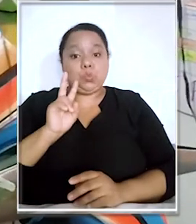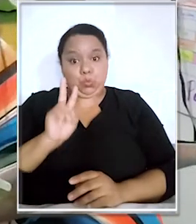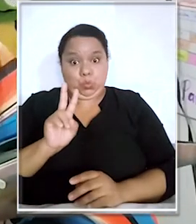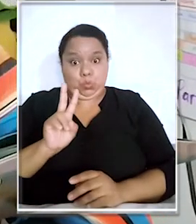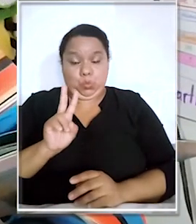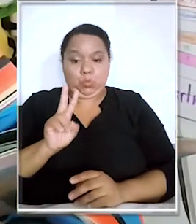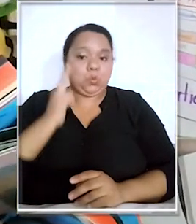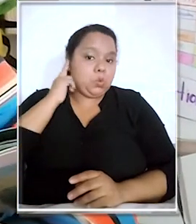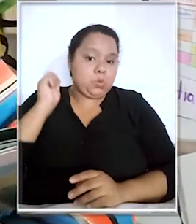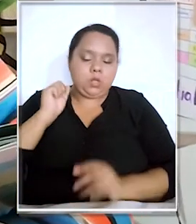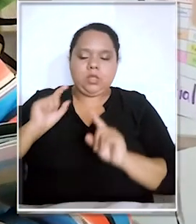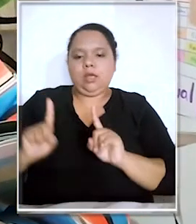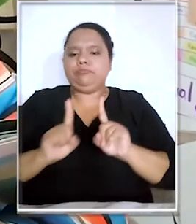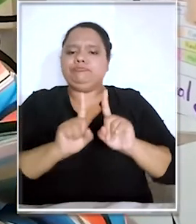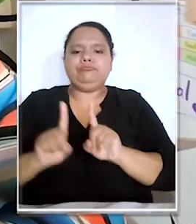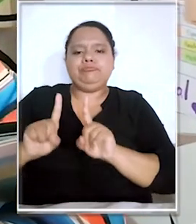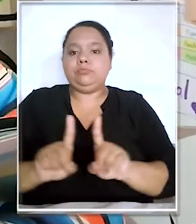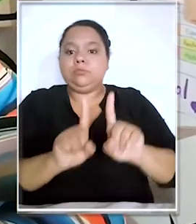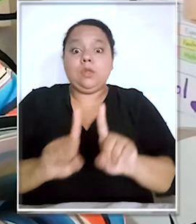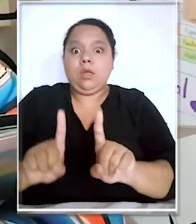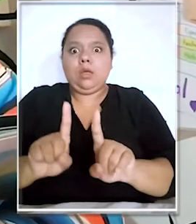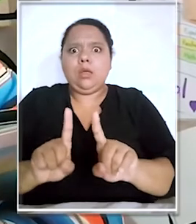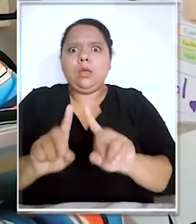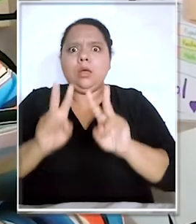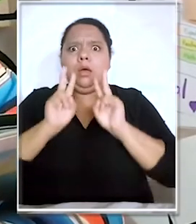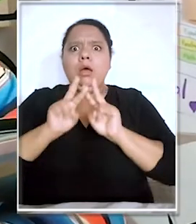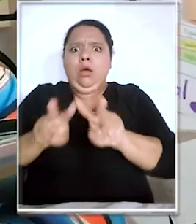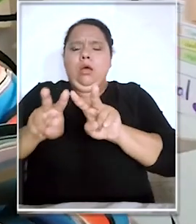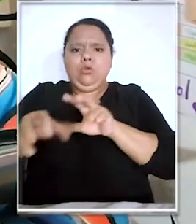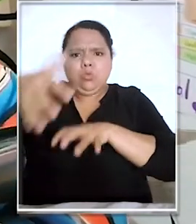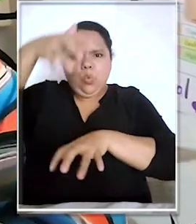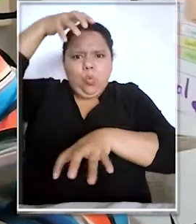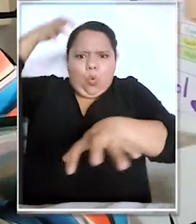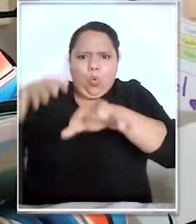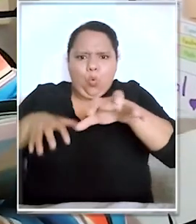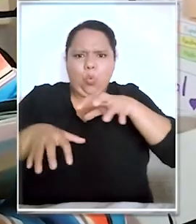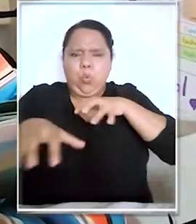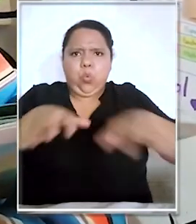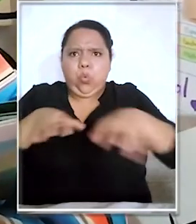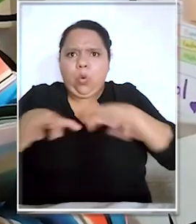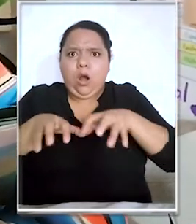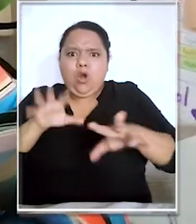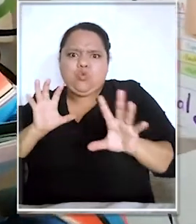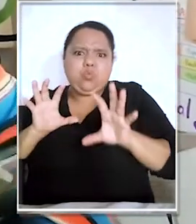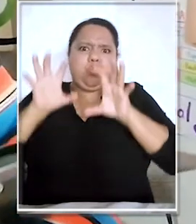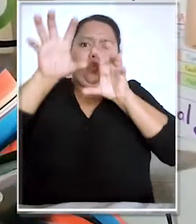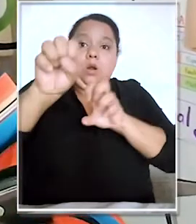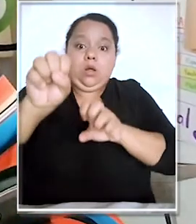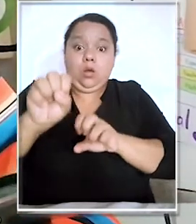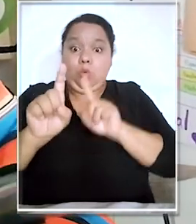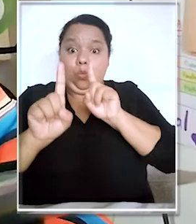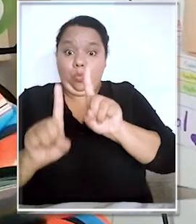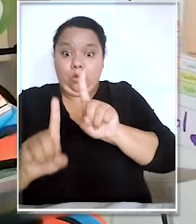dos niñas cuando salió de pronto un león que se les tiró encima. Una de ellas